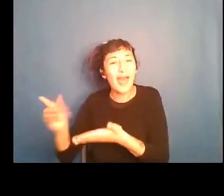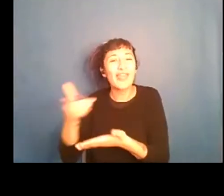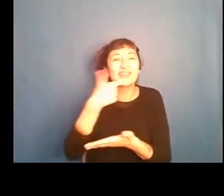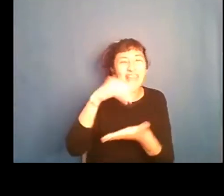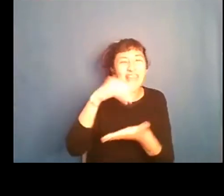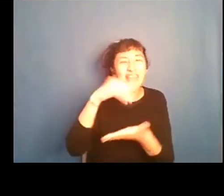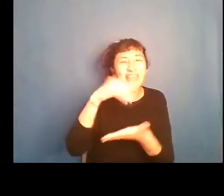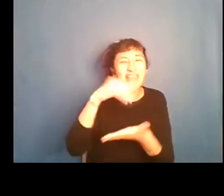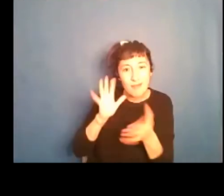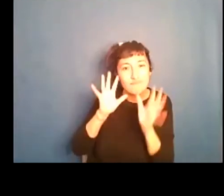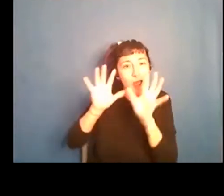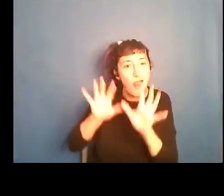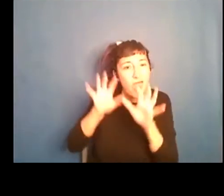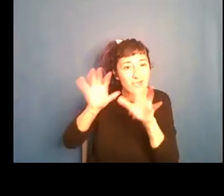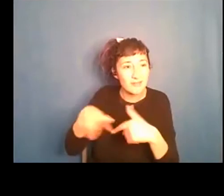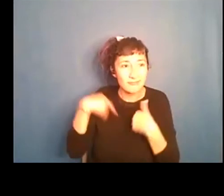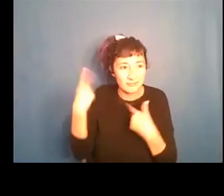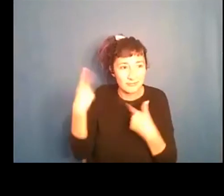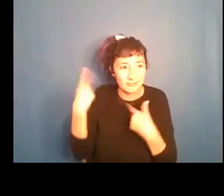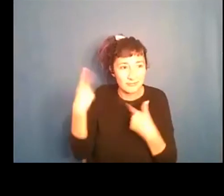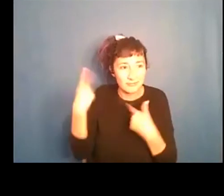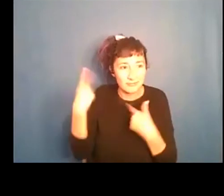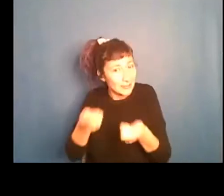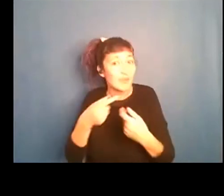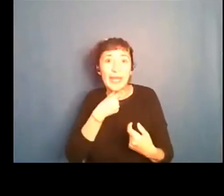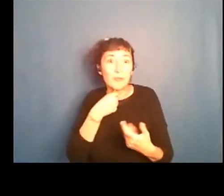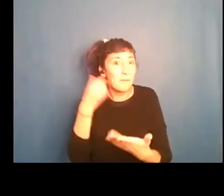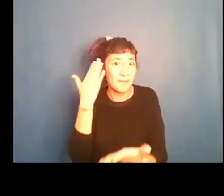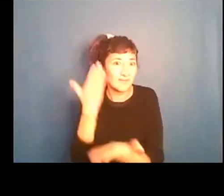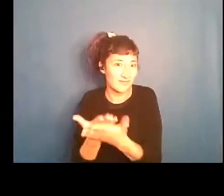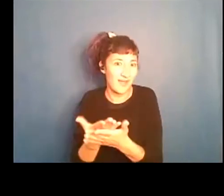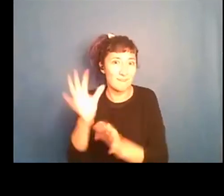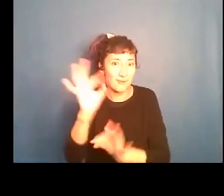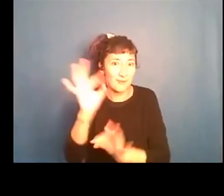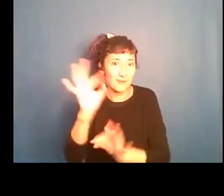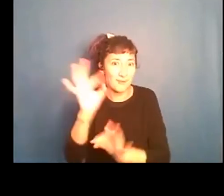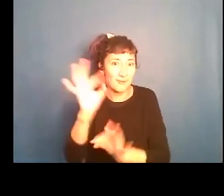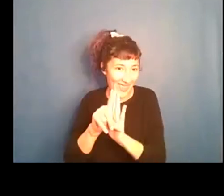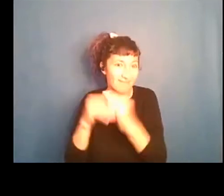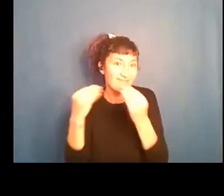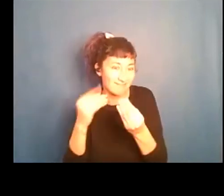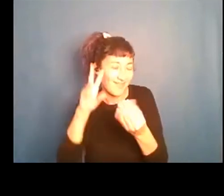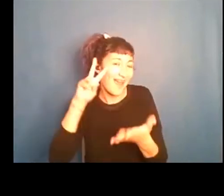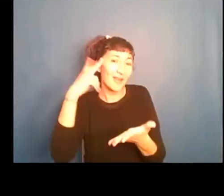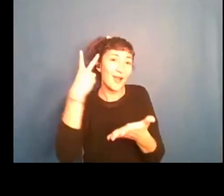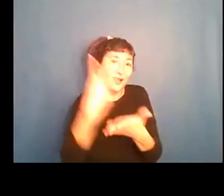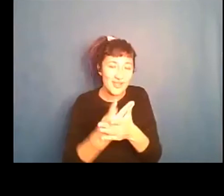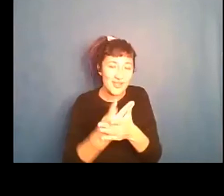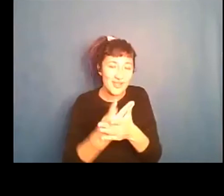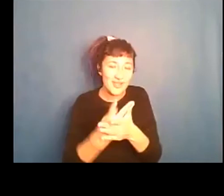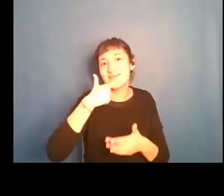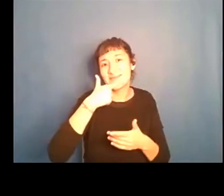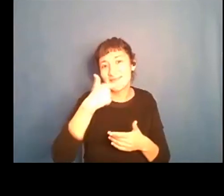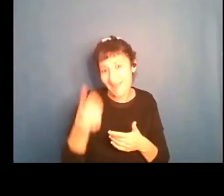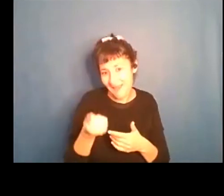y movilizando para presentar este proyecto de ley que es reconocer lengua de señas argentina como